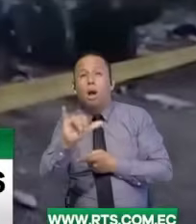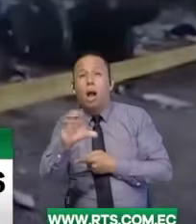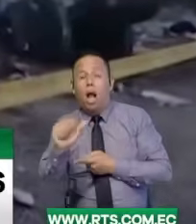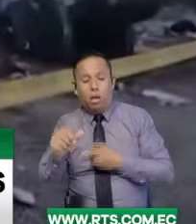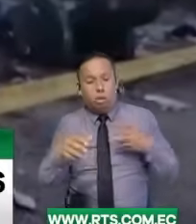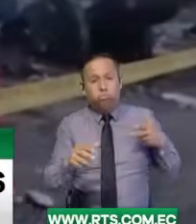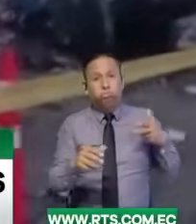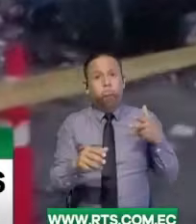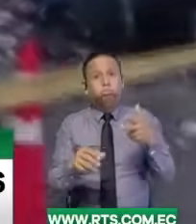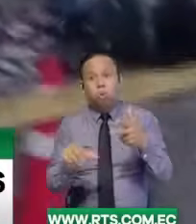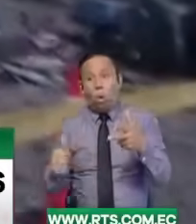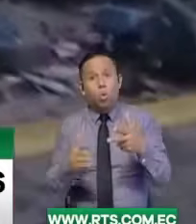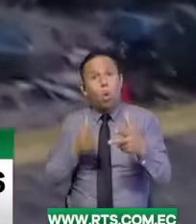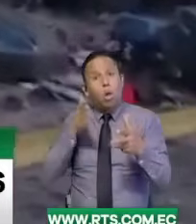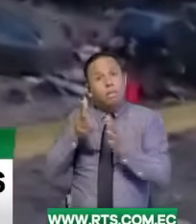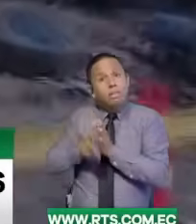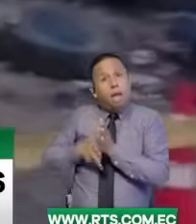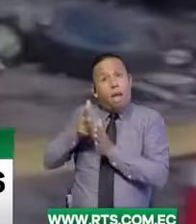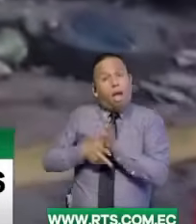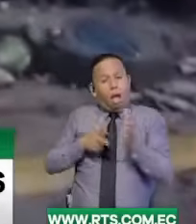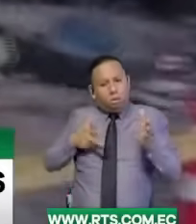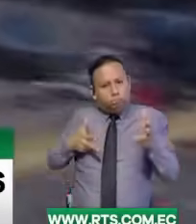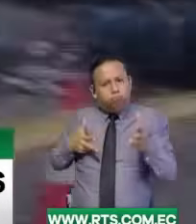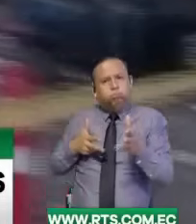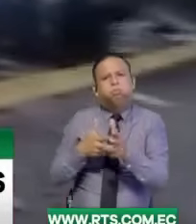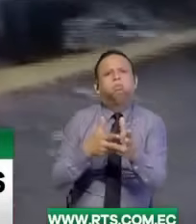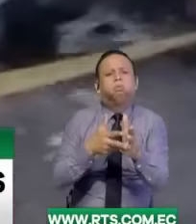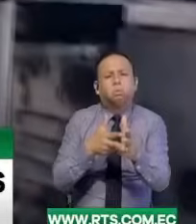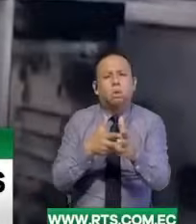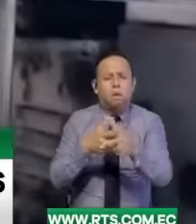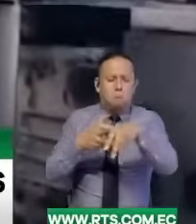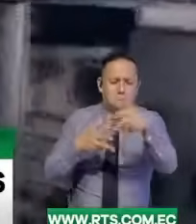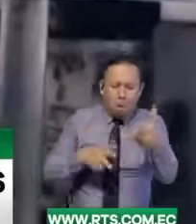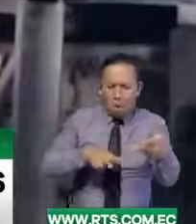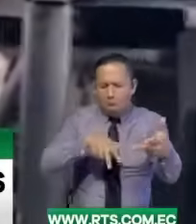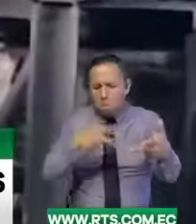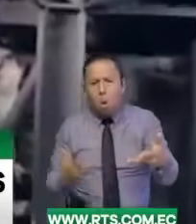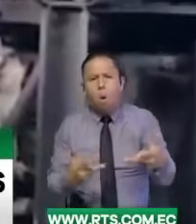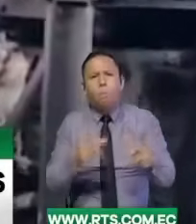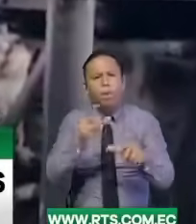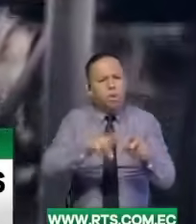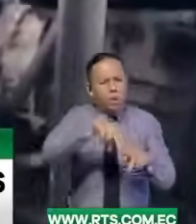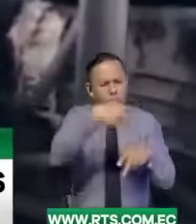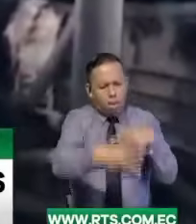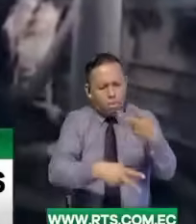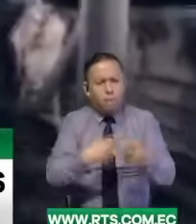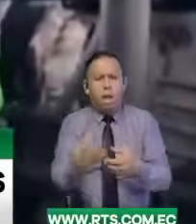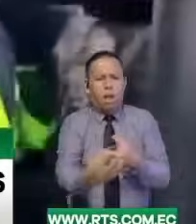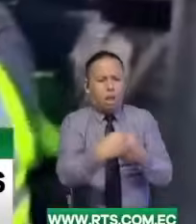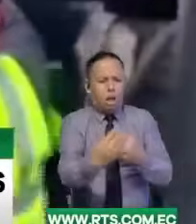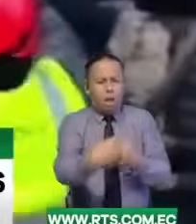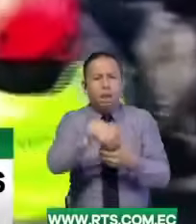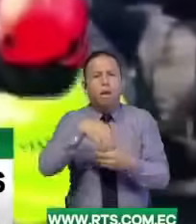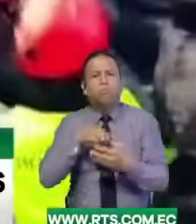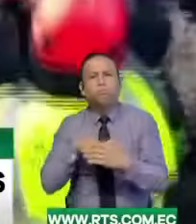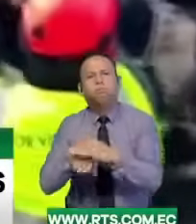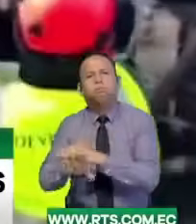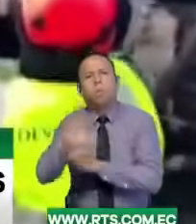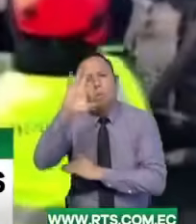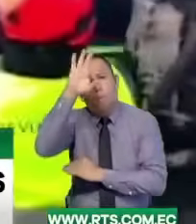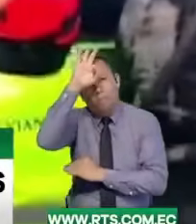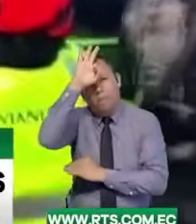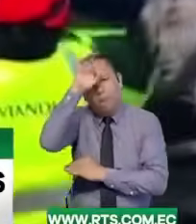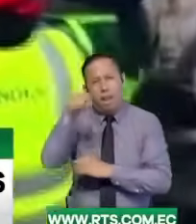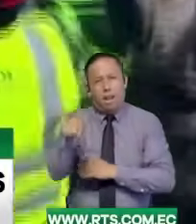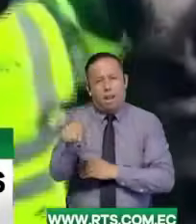tren de carga embistió la parte trasera del autobús. Todos los heridos fueron trasladados al hospital Alberto Hurtado Abadía.